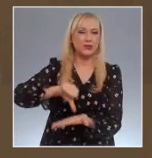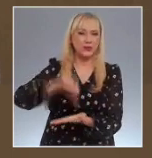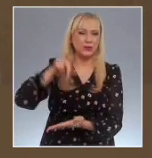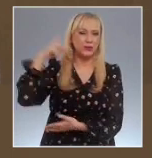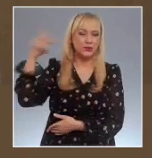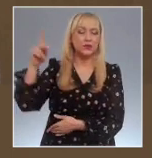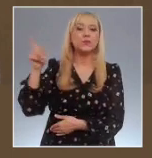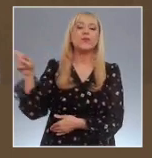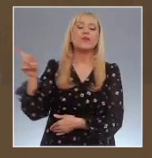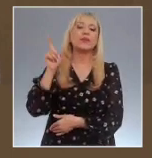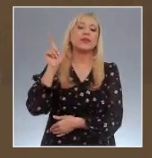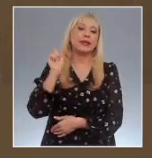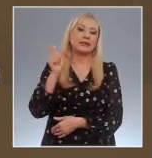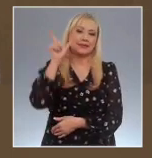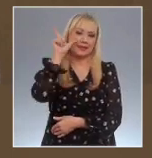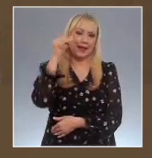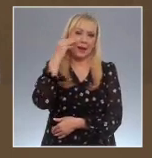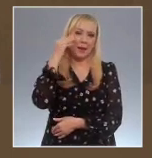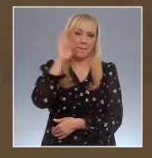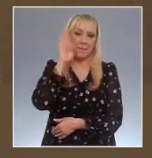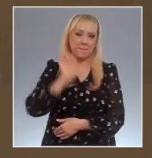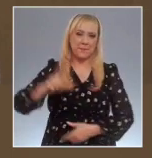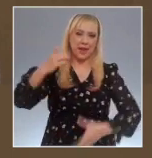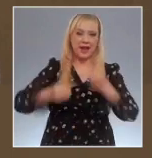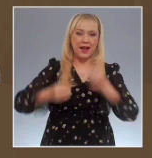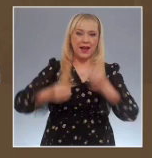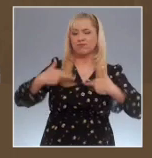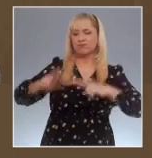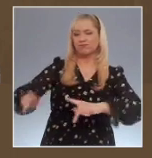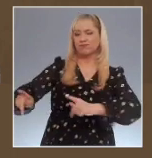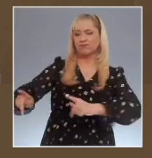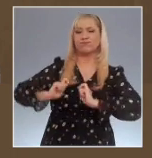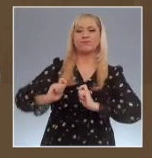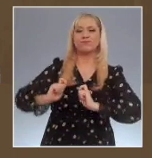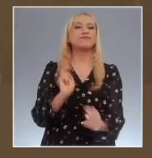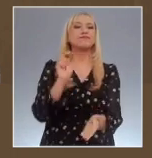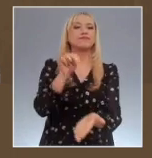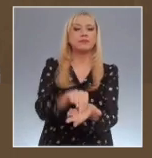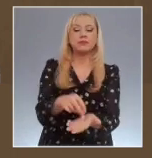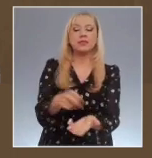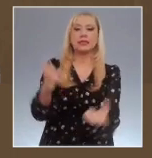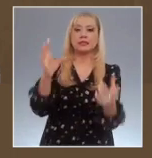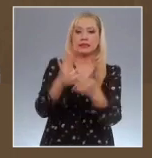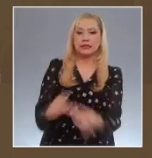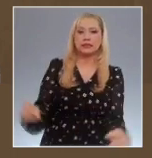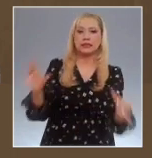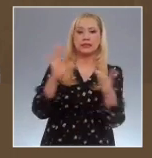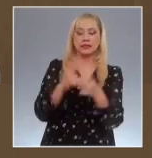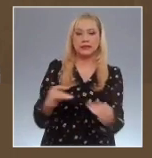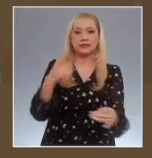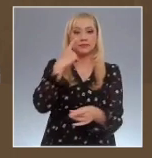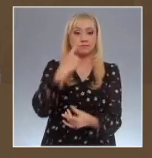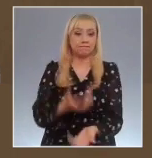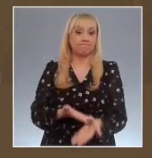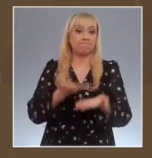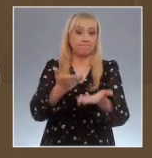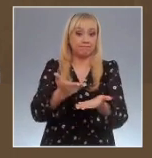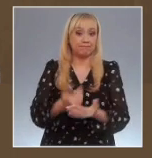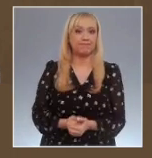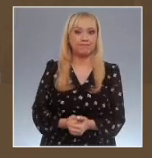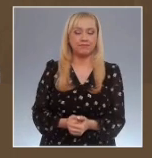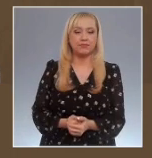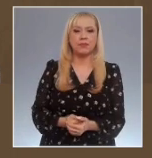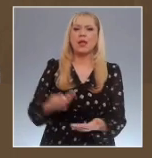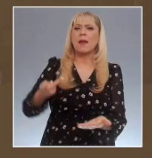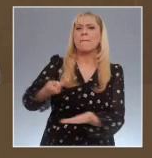representación del Tribunal Constitucional Mexicano y quien fue ponente de los dos asuntos. Que este premio a la igualdad en el que hoy